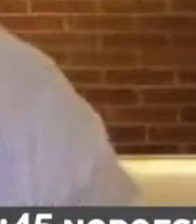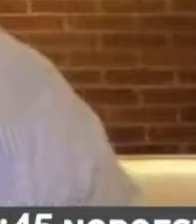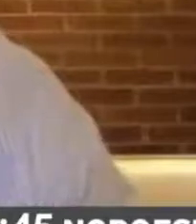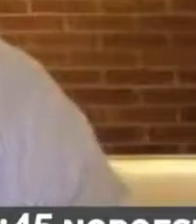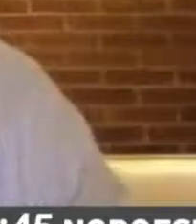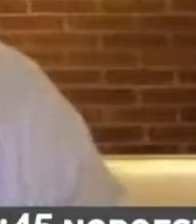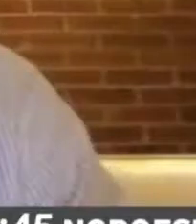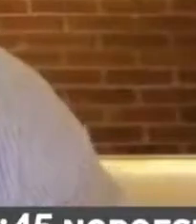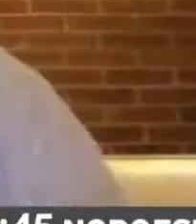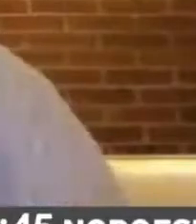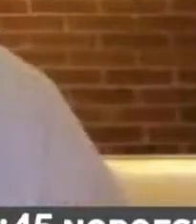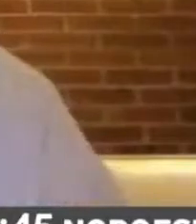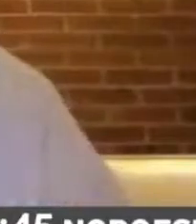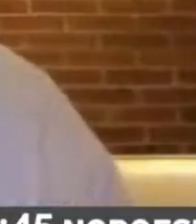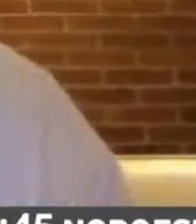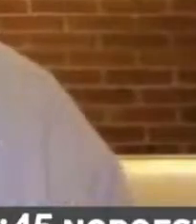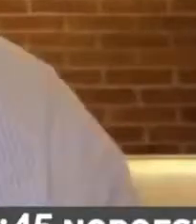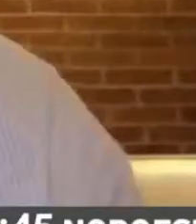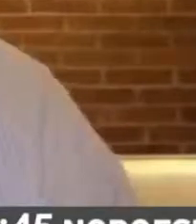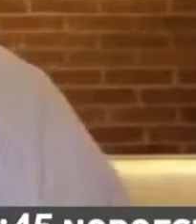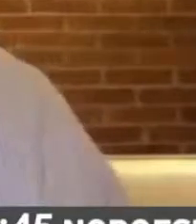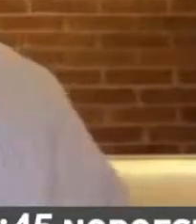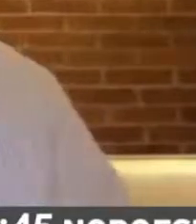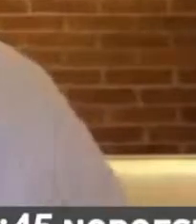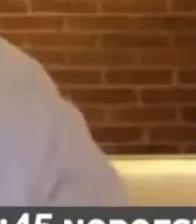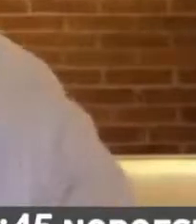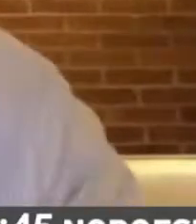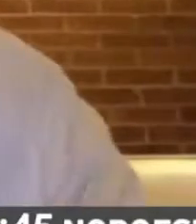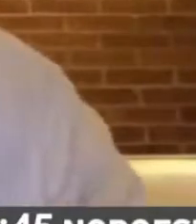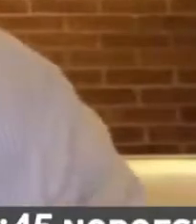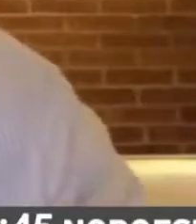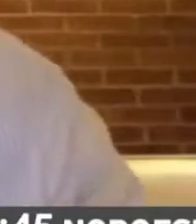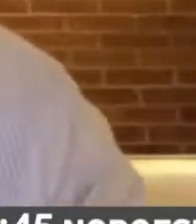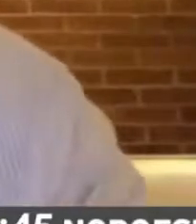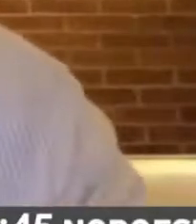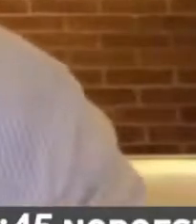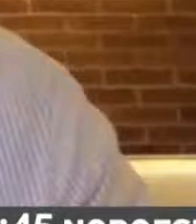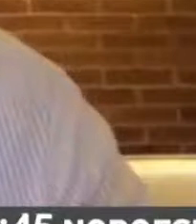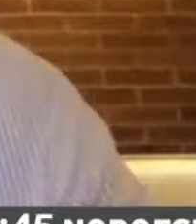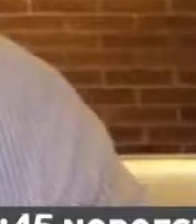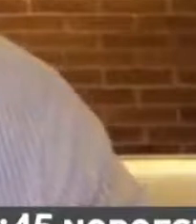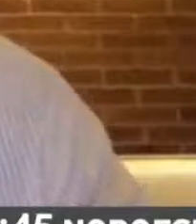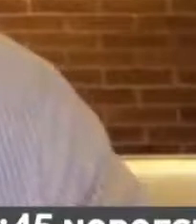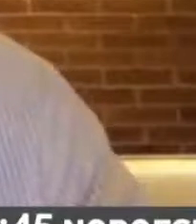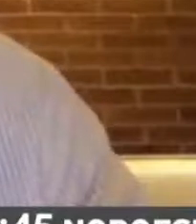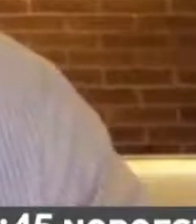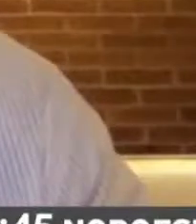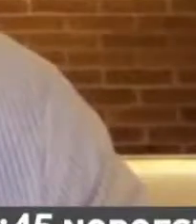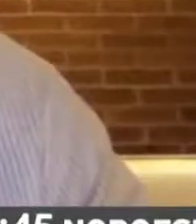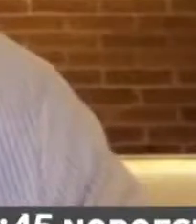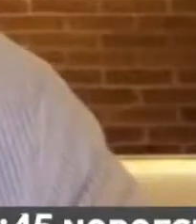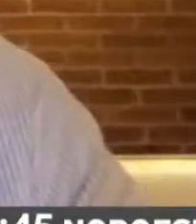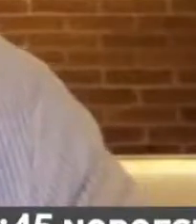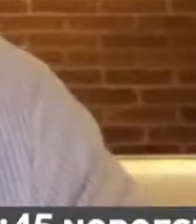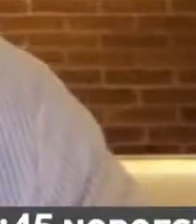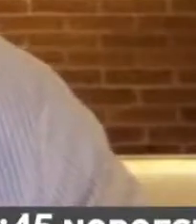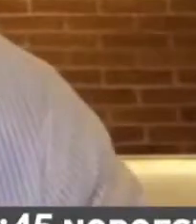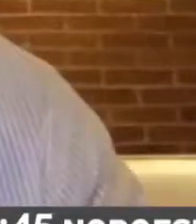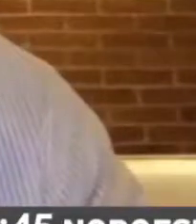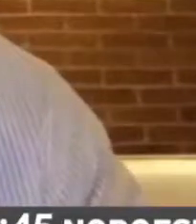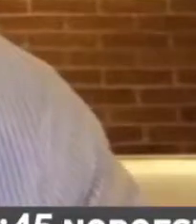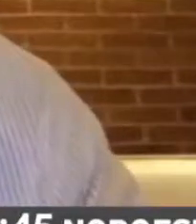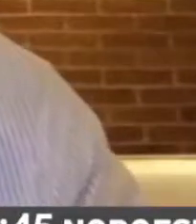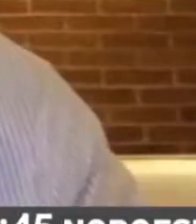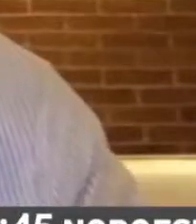ciencia política o en en la parte de opinión pública como sofisticación política o información política, que